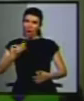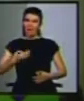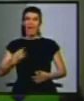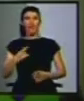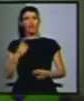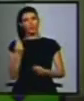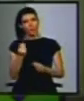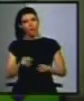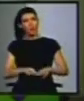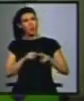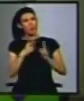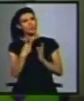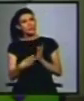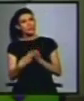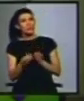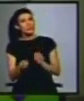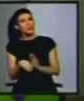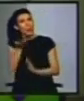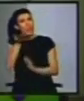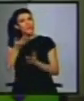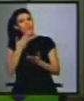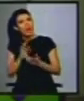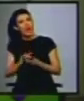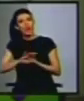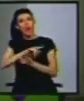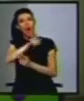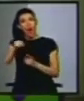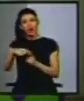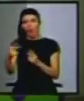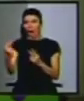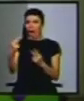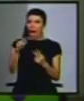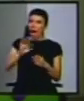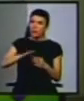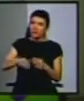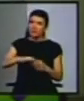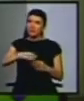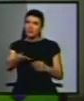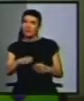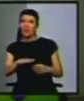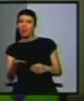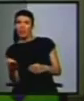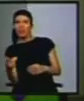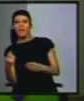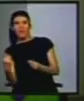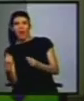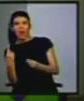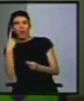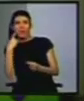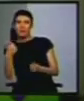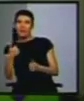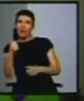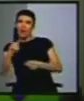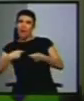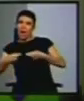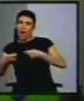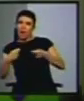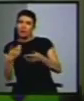inversión, que llama también a otros, induce también a otros a invertir en la creencia de que el negocio es